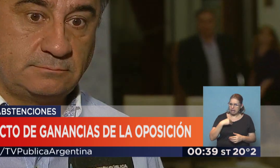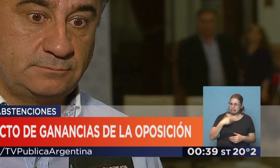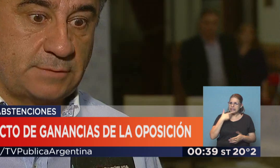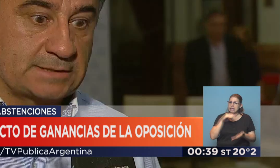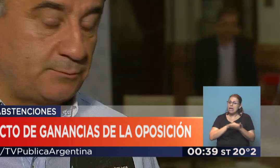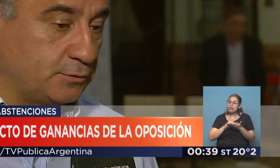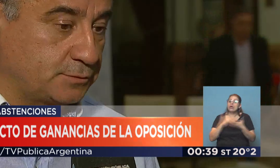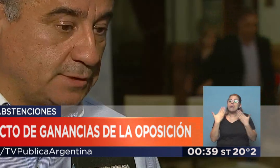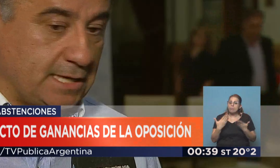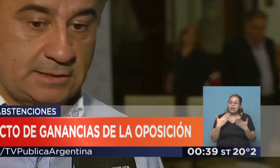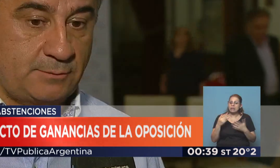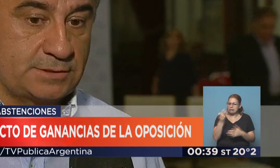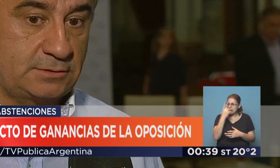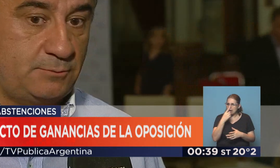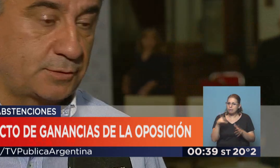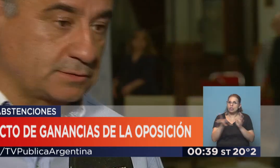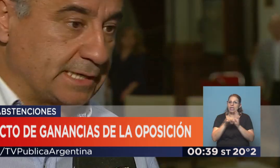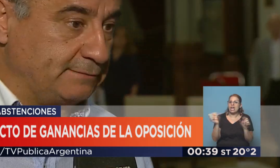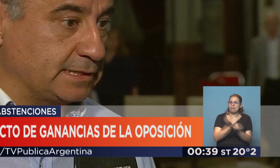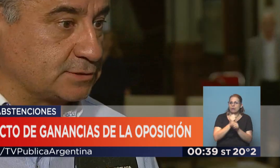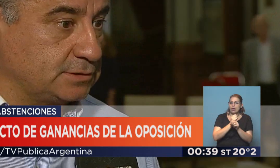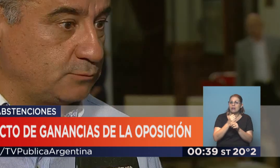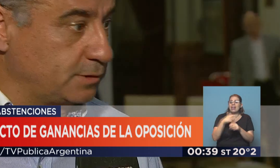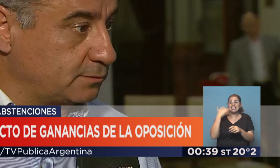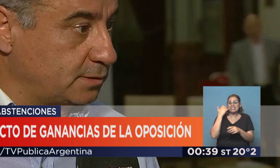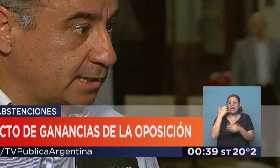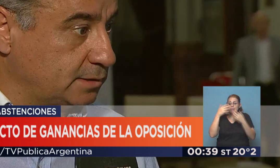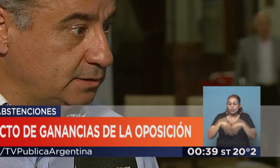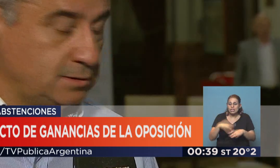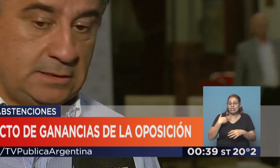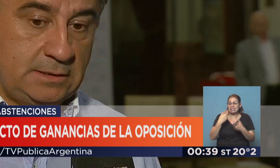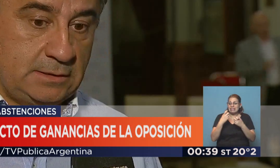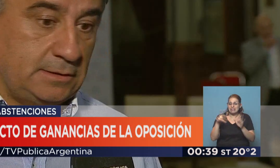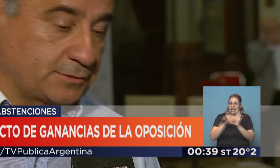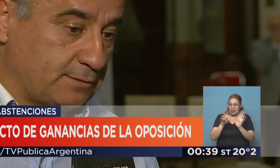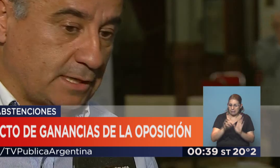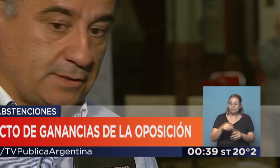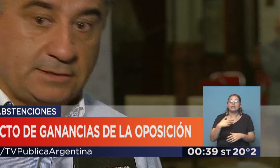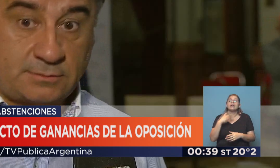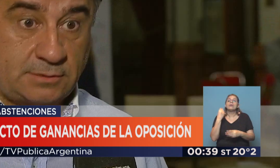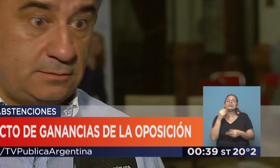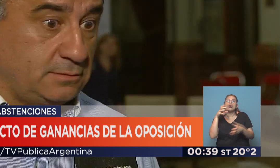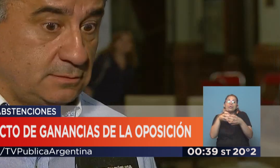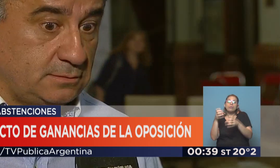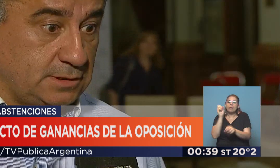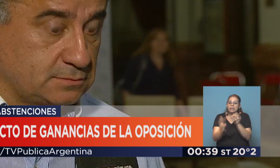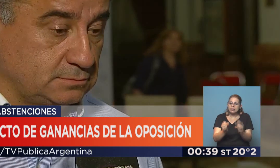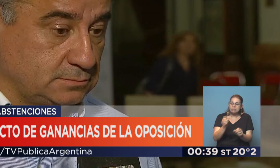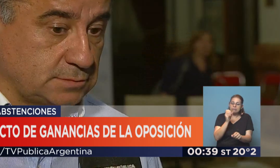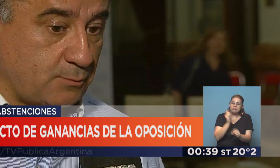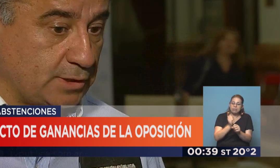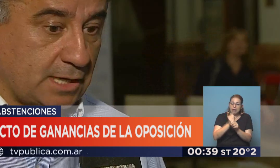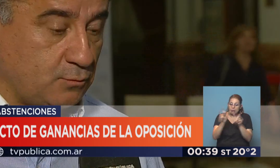puedan hacer pronto ley este proyecto, porque es una reivindicación del movimiento obrero argentino, de los trabajadores, y sobre todo